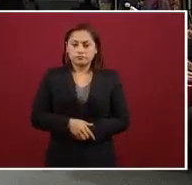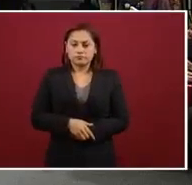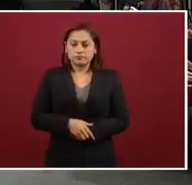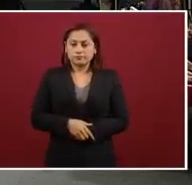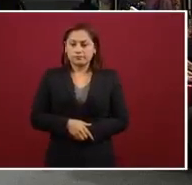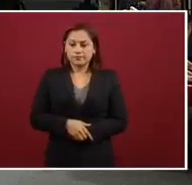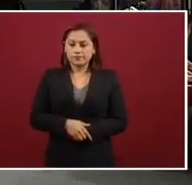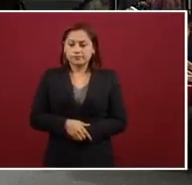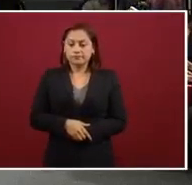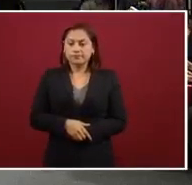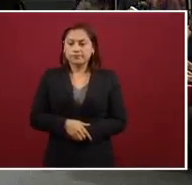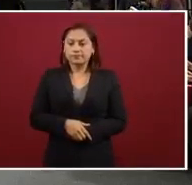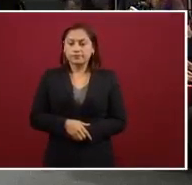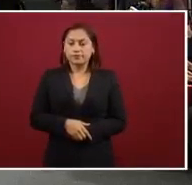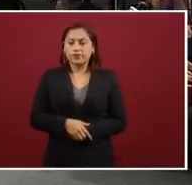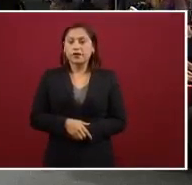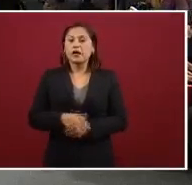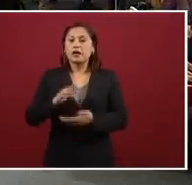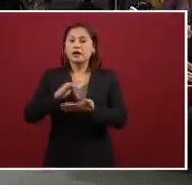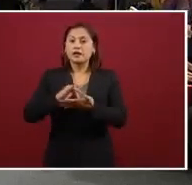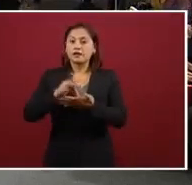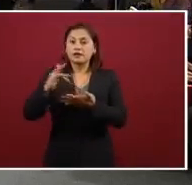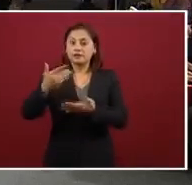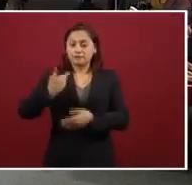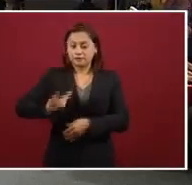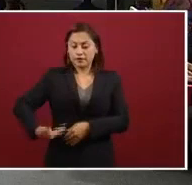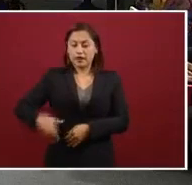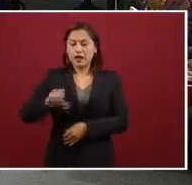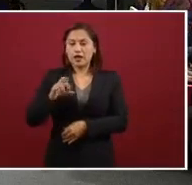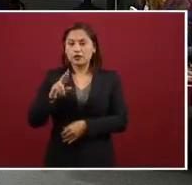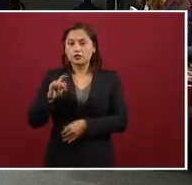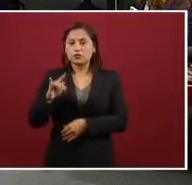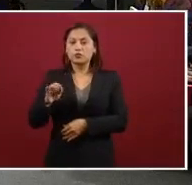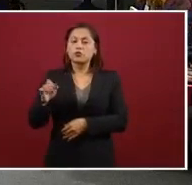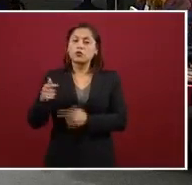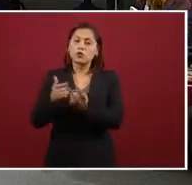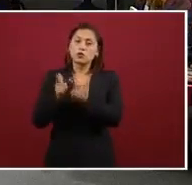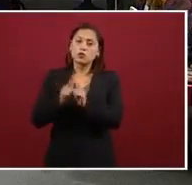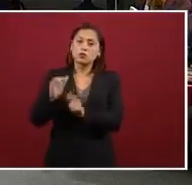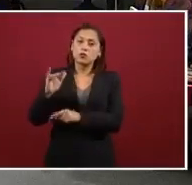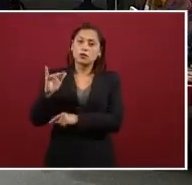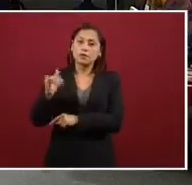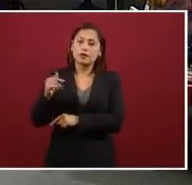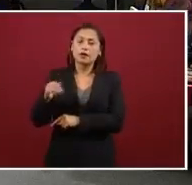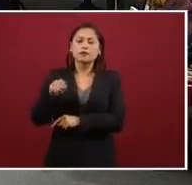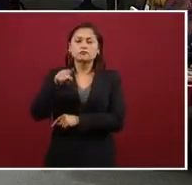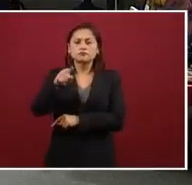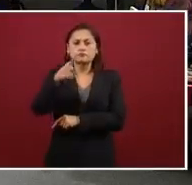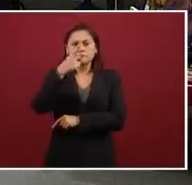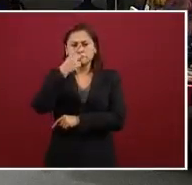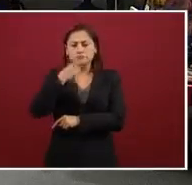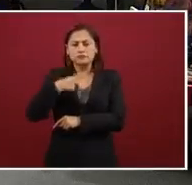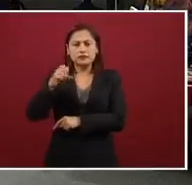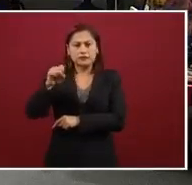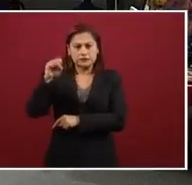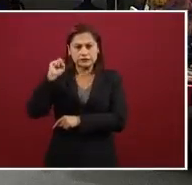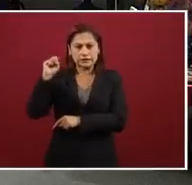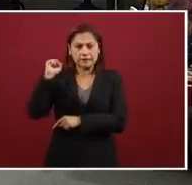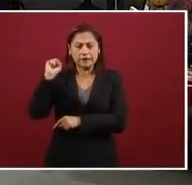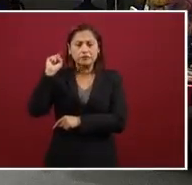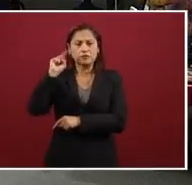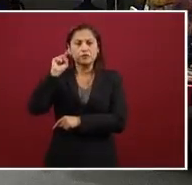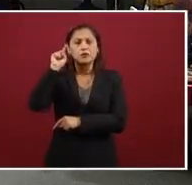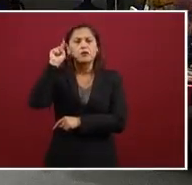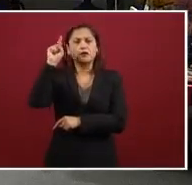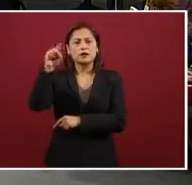Gracias. Gracias, secretario. Arturo Páramo, Grupo Imagen Excelsior. El sábado usted nos comentaba en su discurso allá